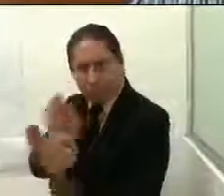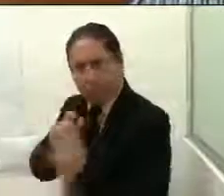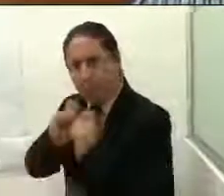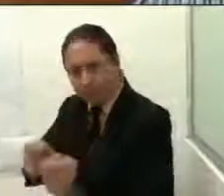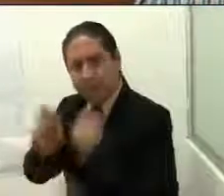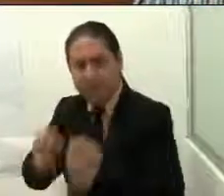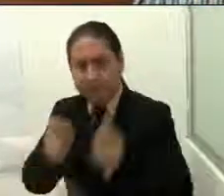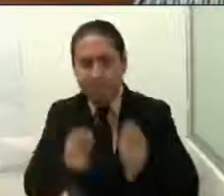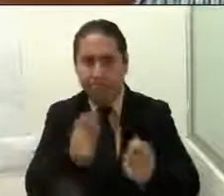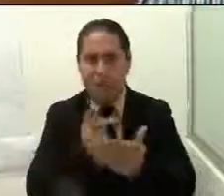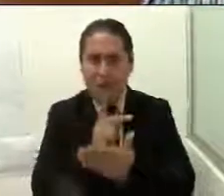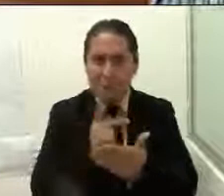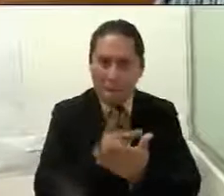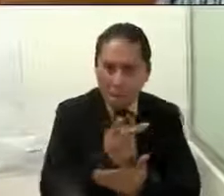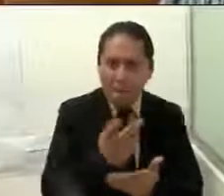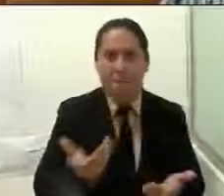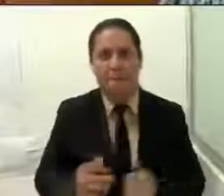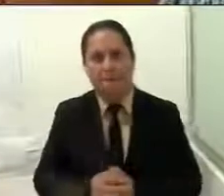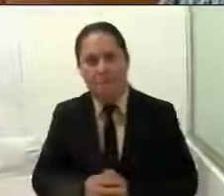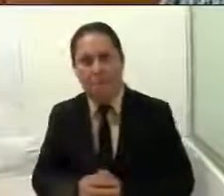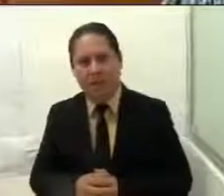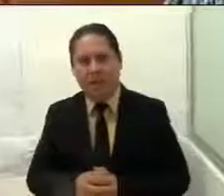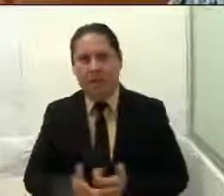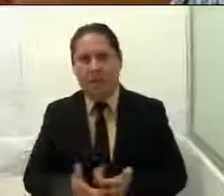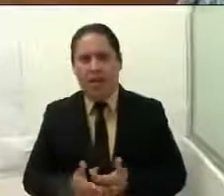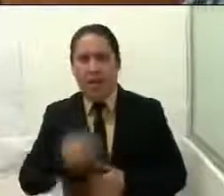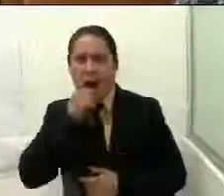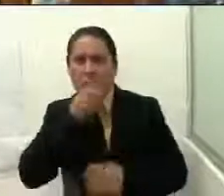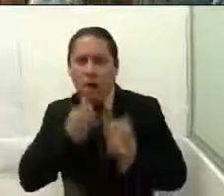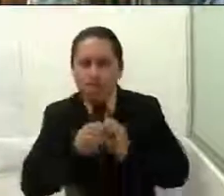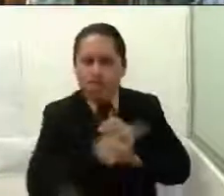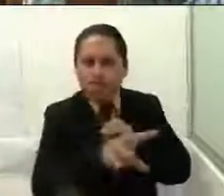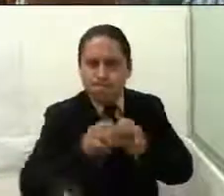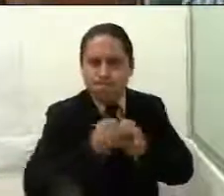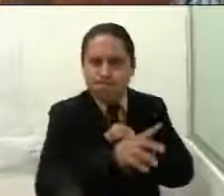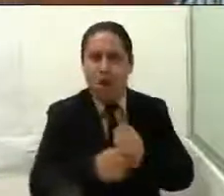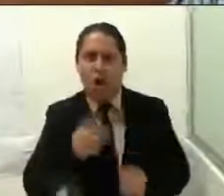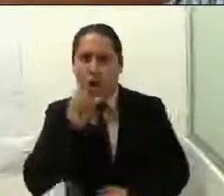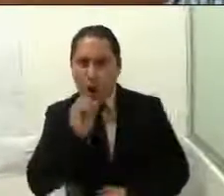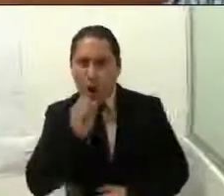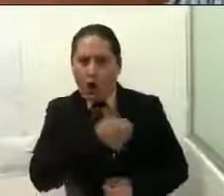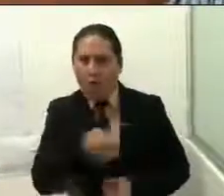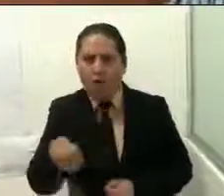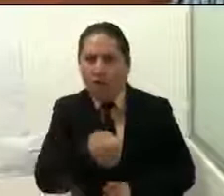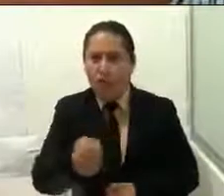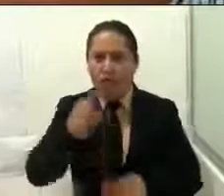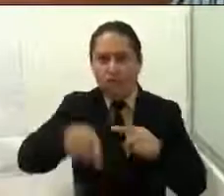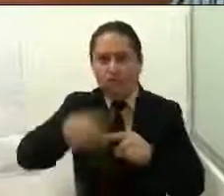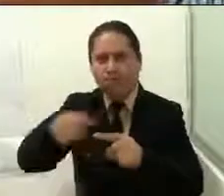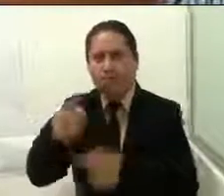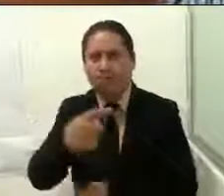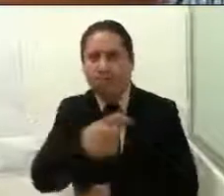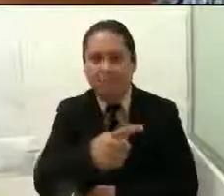en plantas un entrega mano a mano de bombas una entrega a mano a mano de fertilizante que a lo mejor no cubre todas las